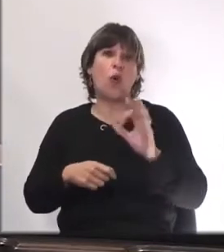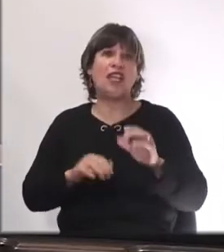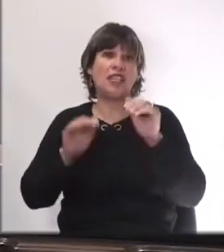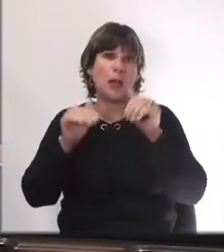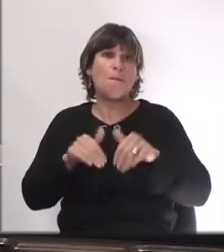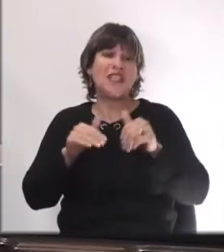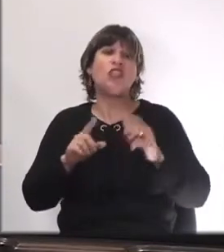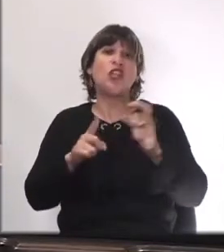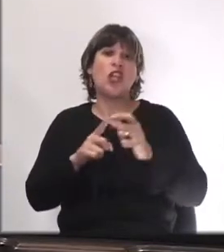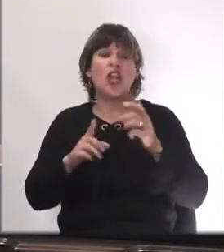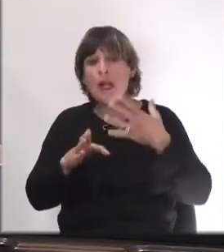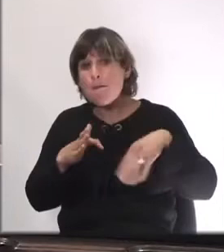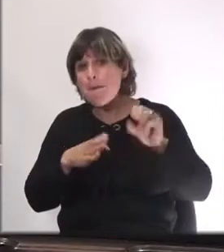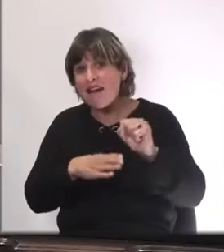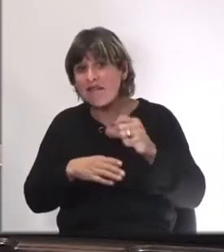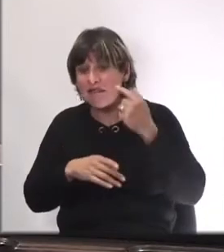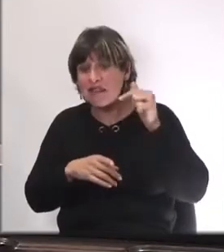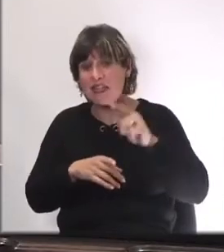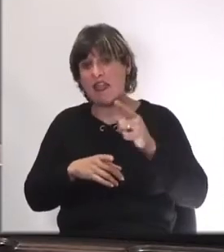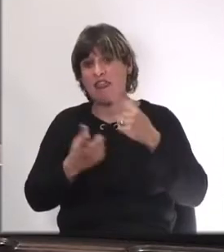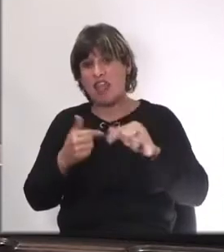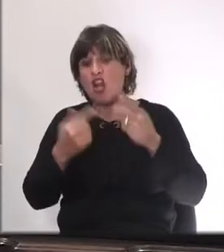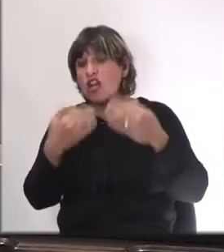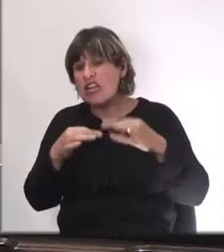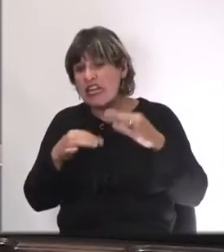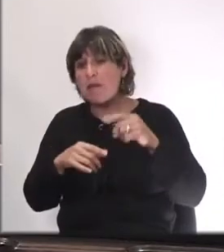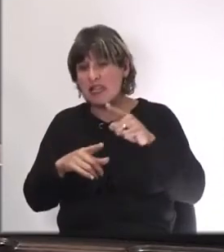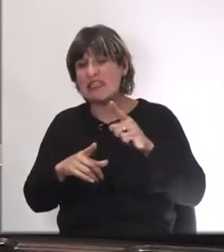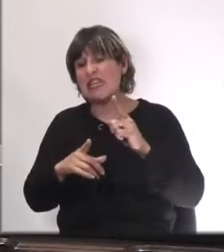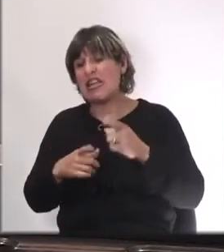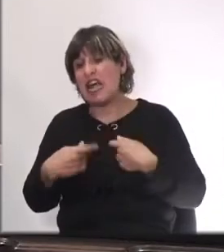de dólares más de lo que efectivamente gastó.